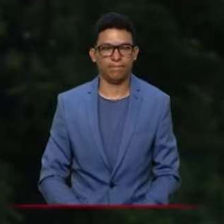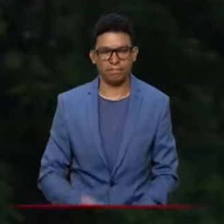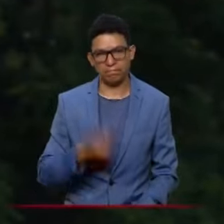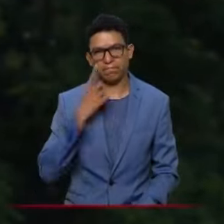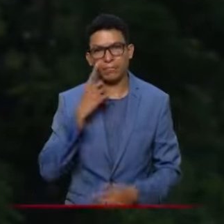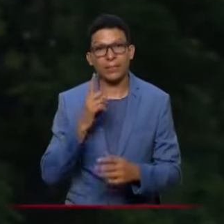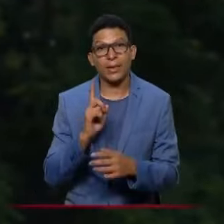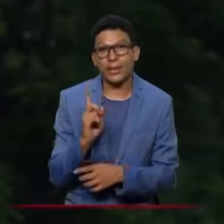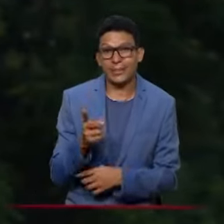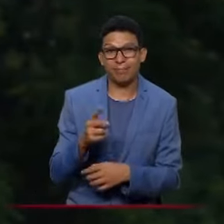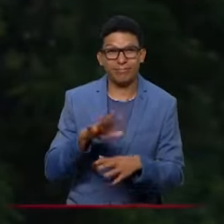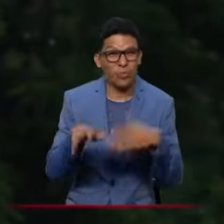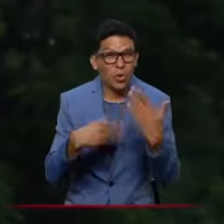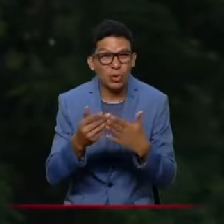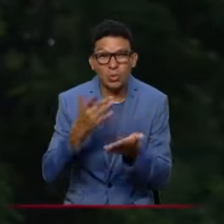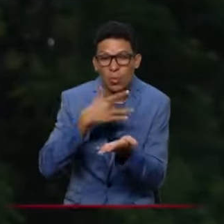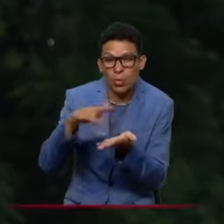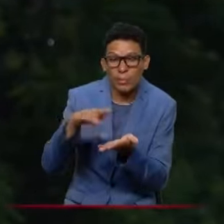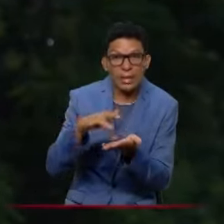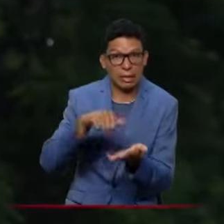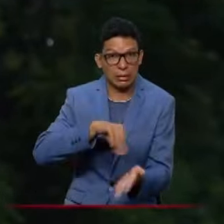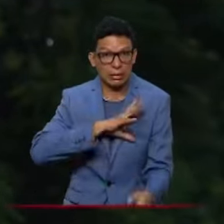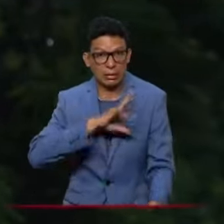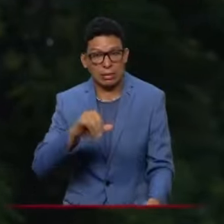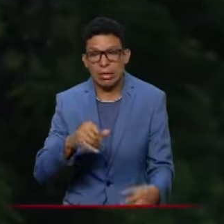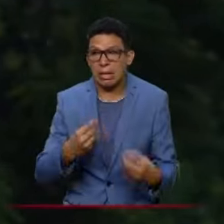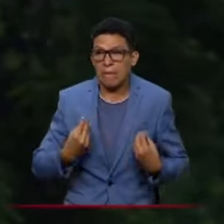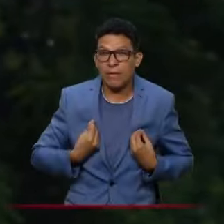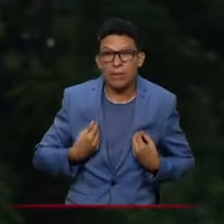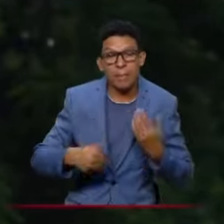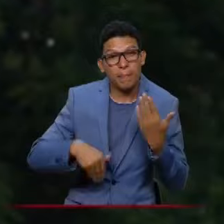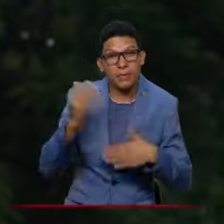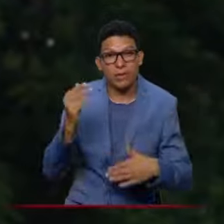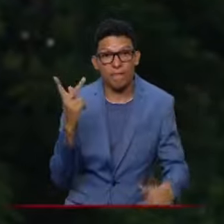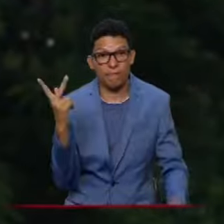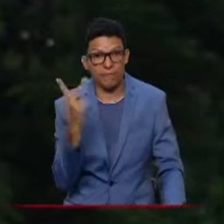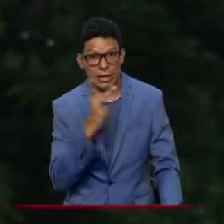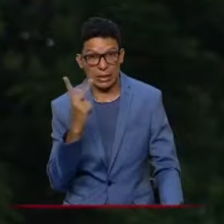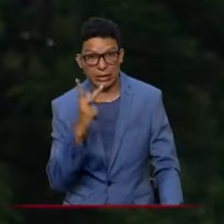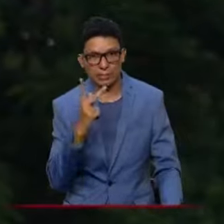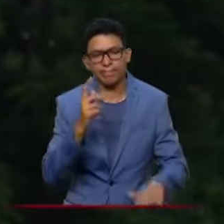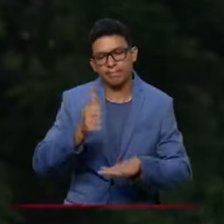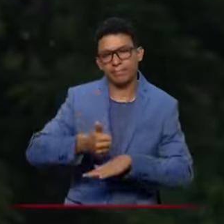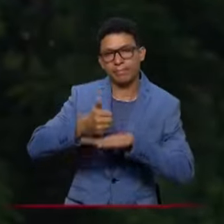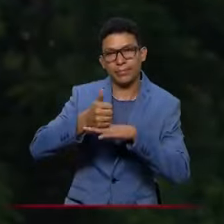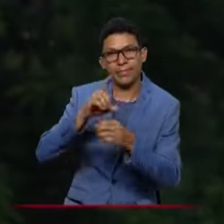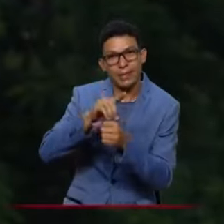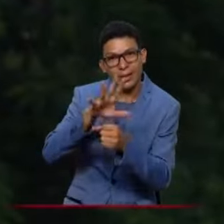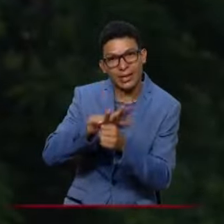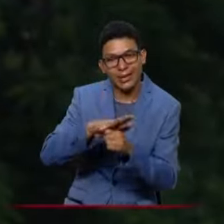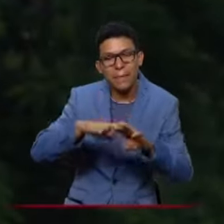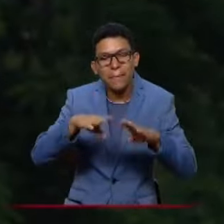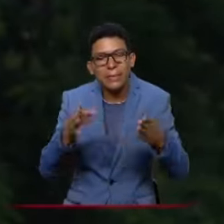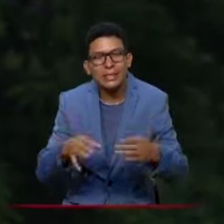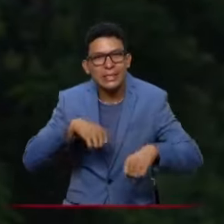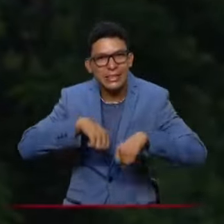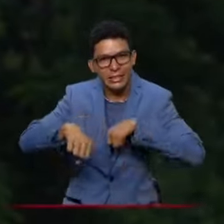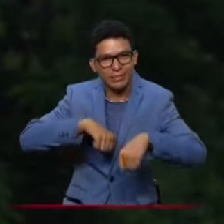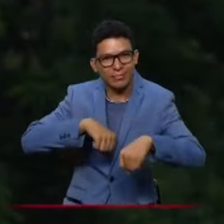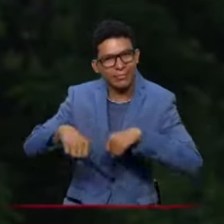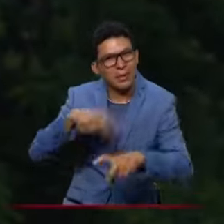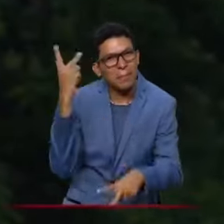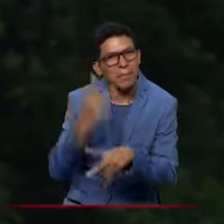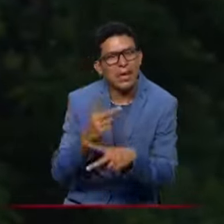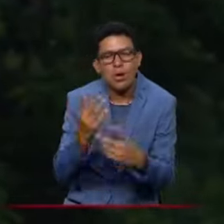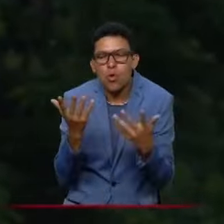Mire, y es que en medio de toda esta emergencia que Cali ha vivido desde el viernes, las autoridades del distrito y toda la mesa de gestión del riesgo evalúa qué